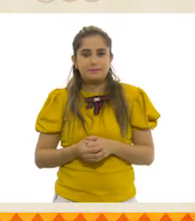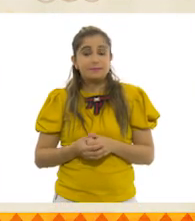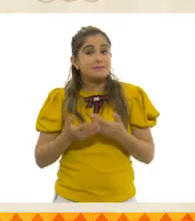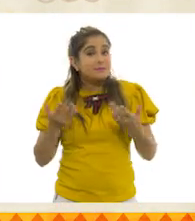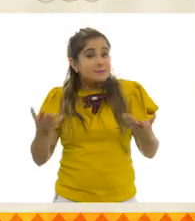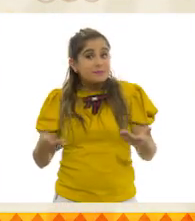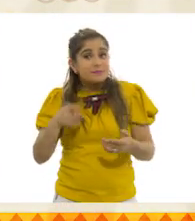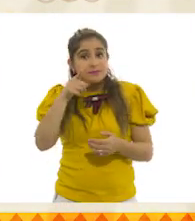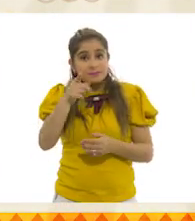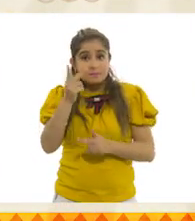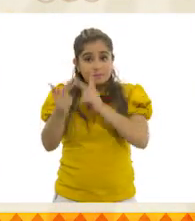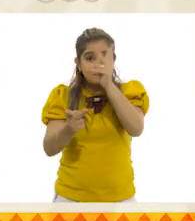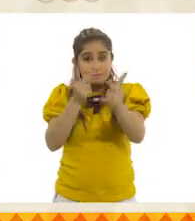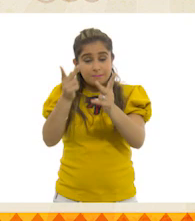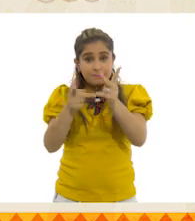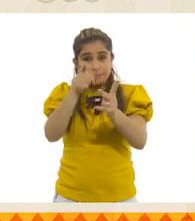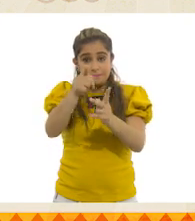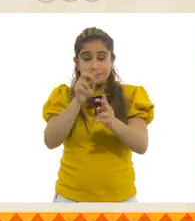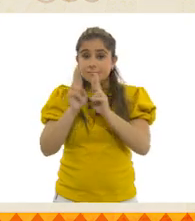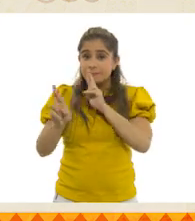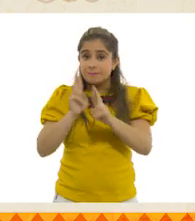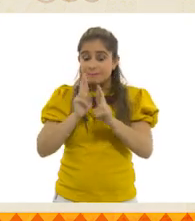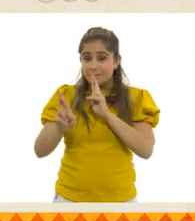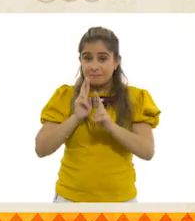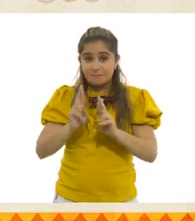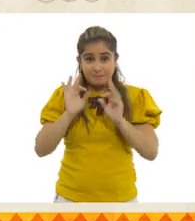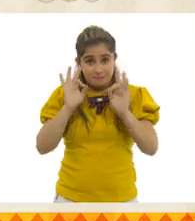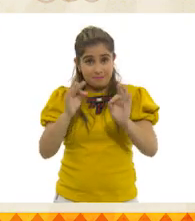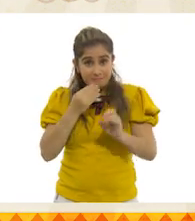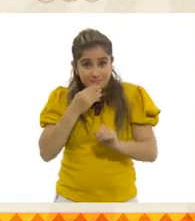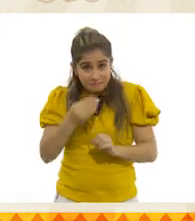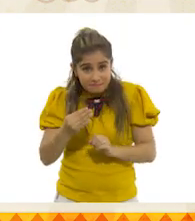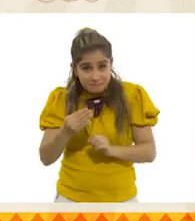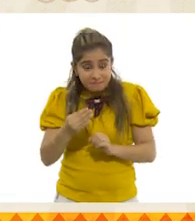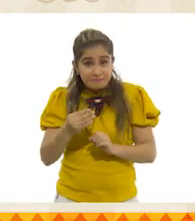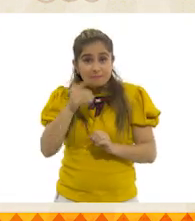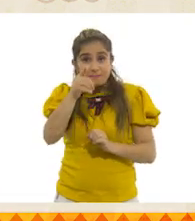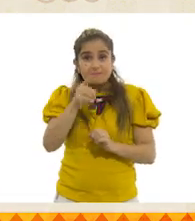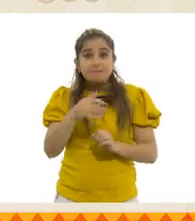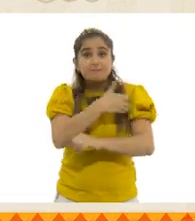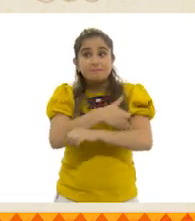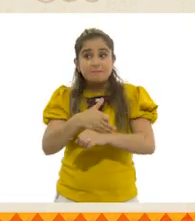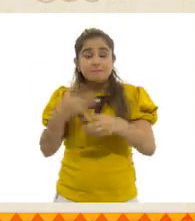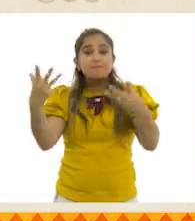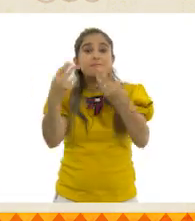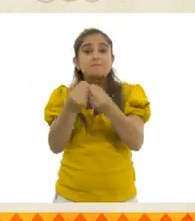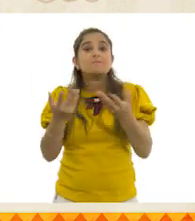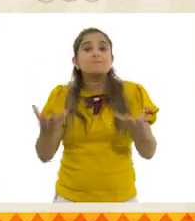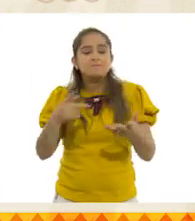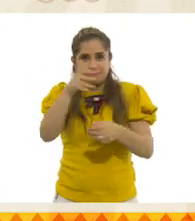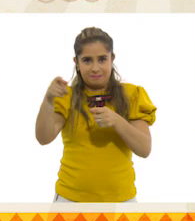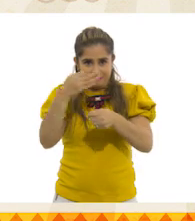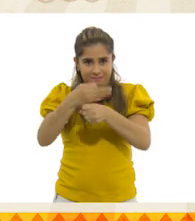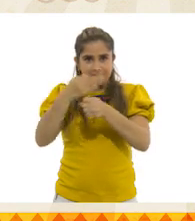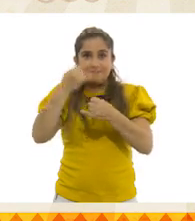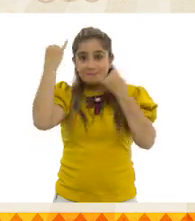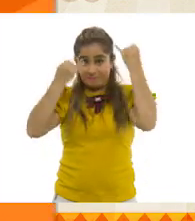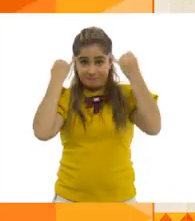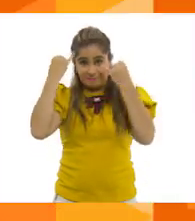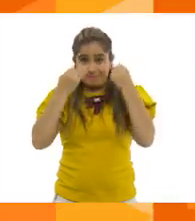¿Cómo van con la trivia? Seguro que los resultados están muy cerrados. Ha llegado la hora de ponernos creativos. ¿Están